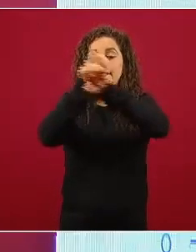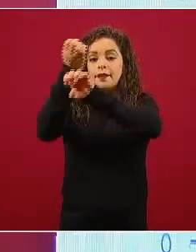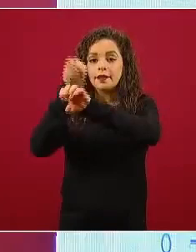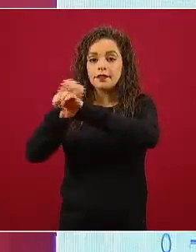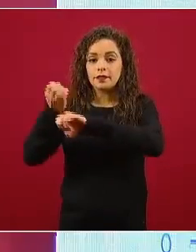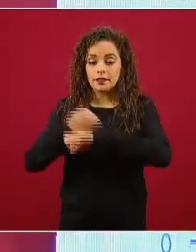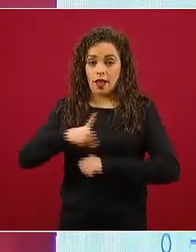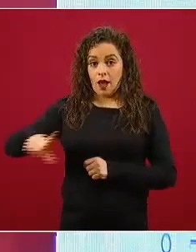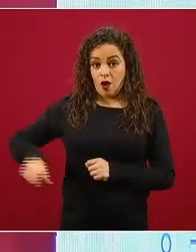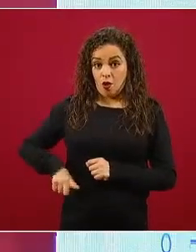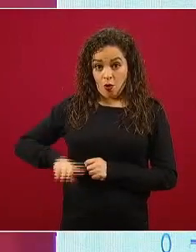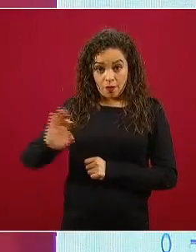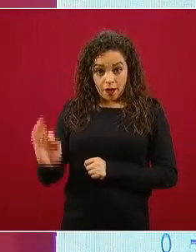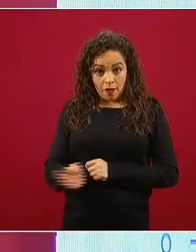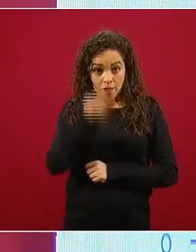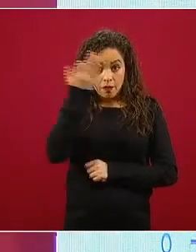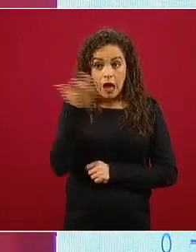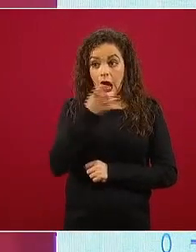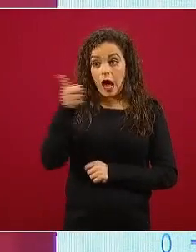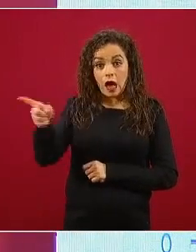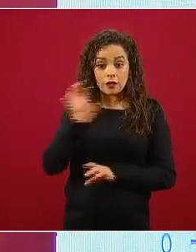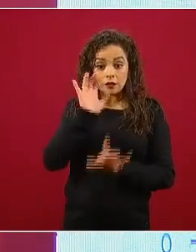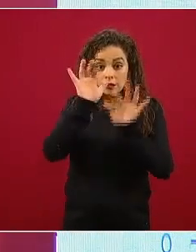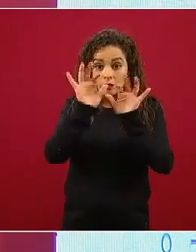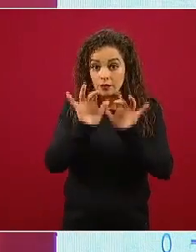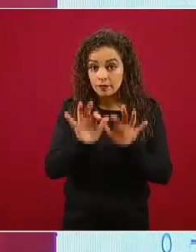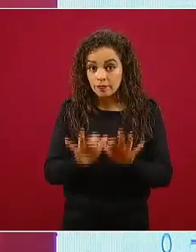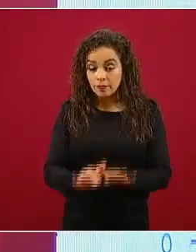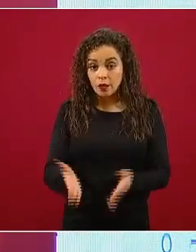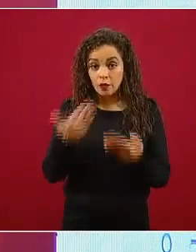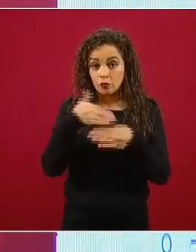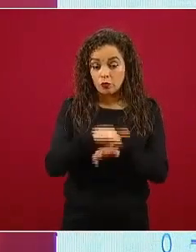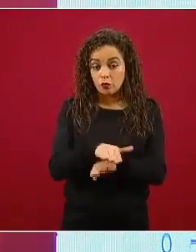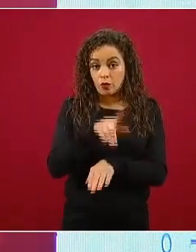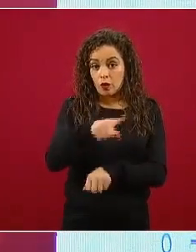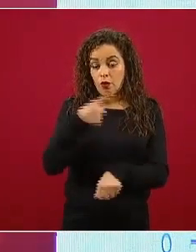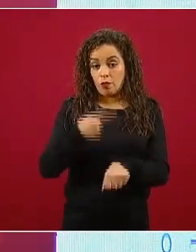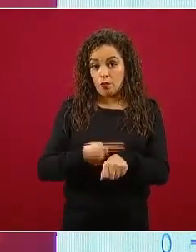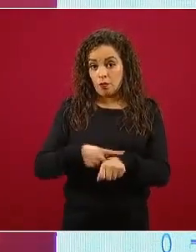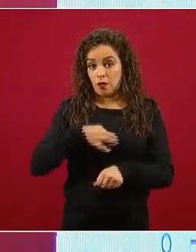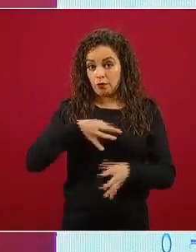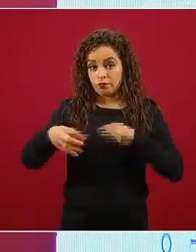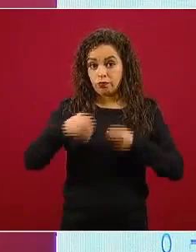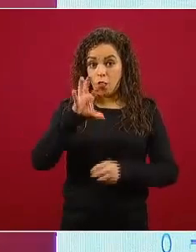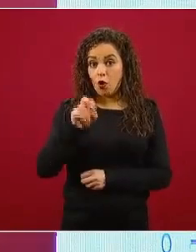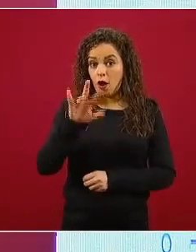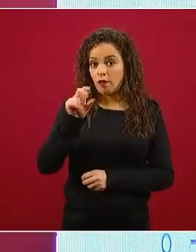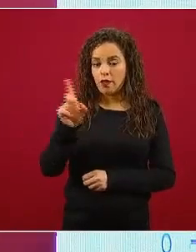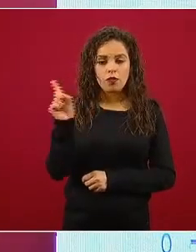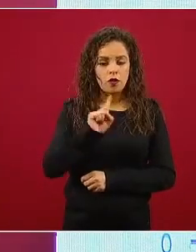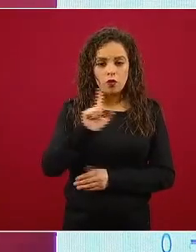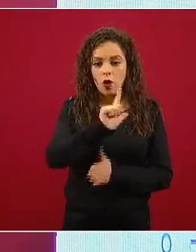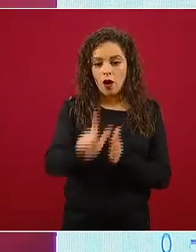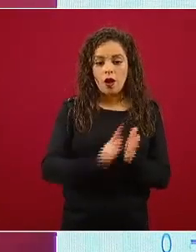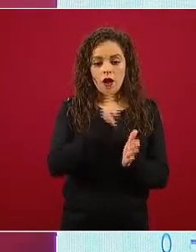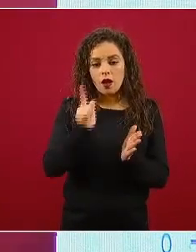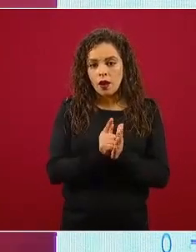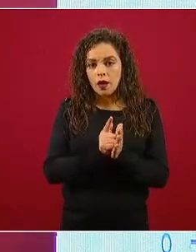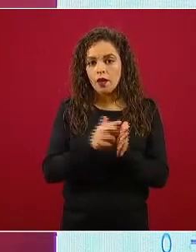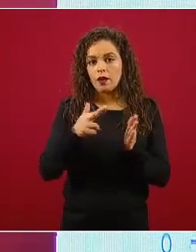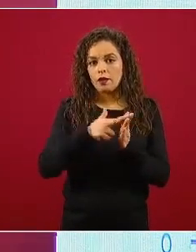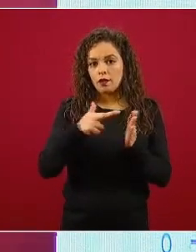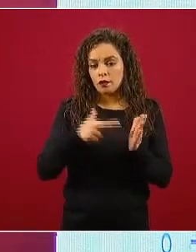genera información sobre la situación de COVID. La responsabilidad del gobierno federal, de acuerdo a la ley, de acuerdo a la norma oficial